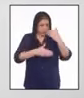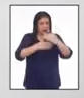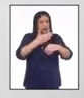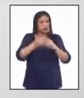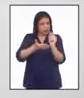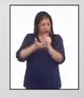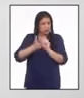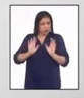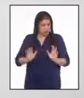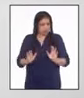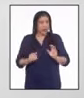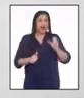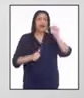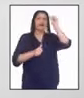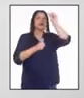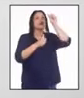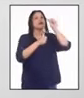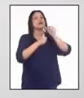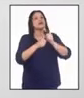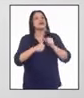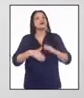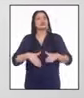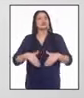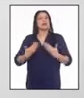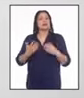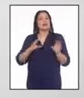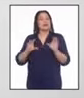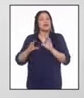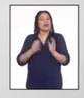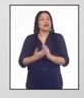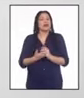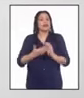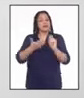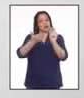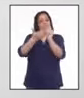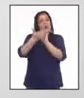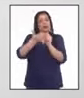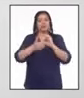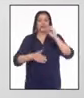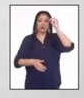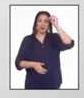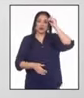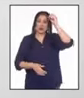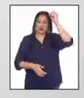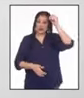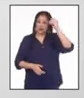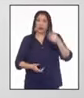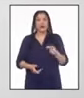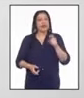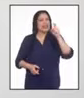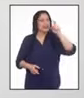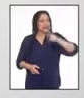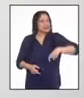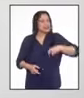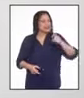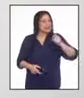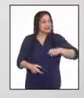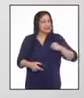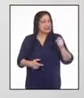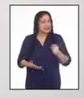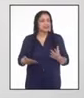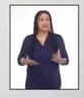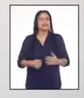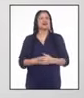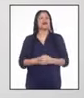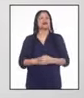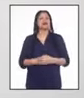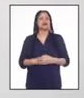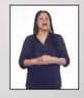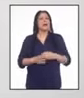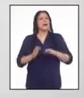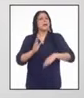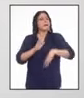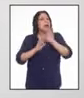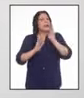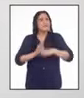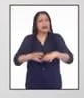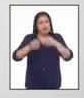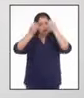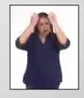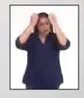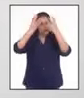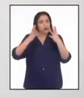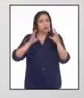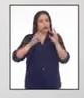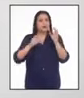proceso. Recordemos que para la elaboración del artículo de opinión es necesario que tengan más